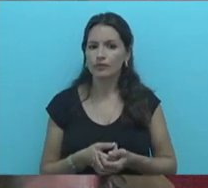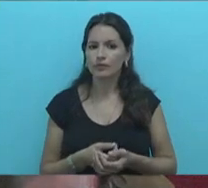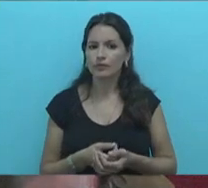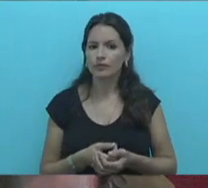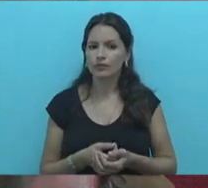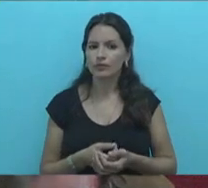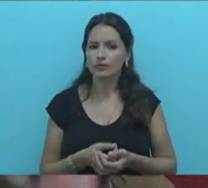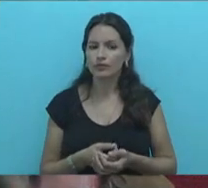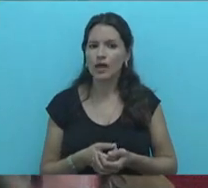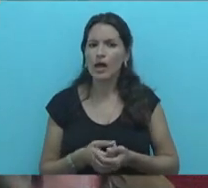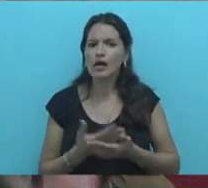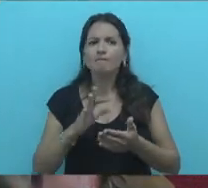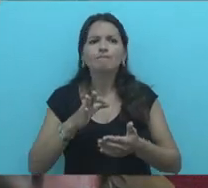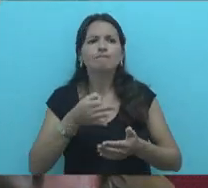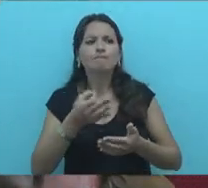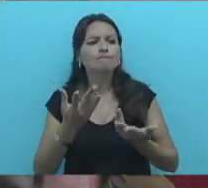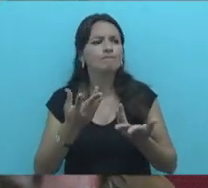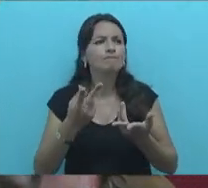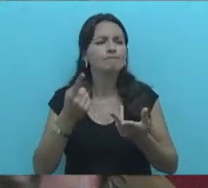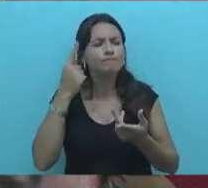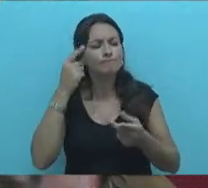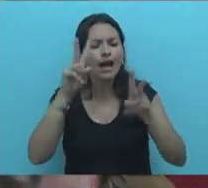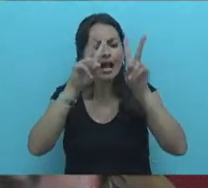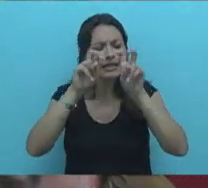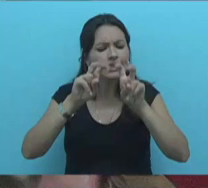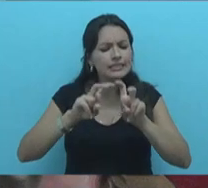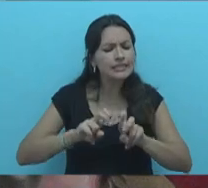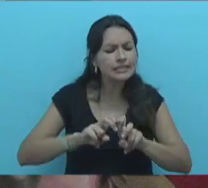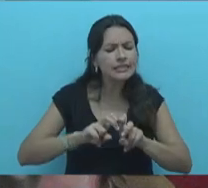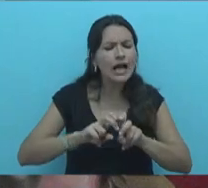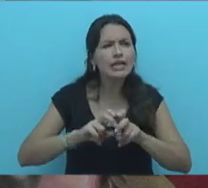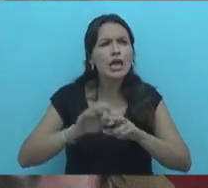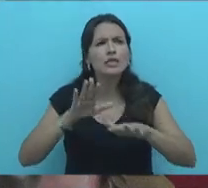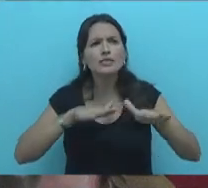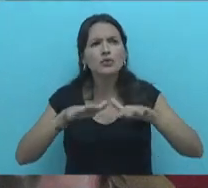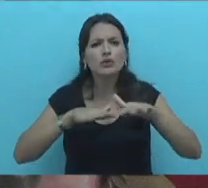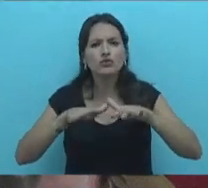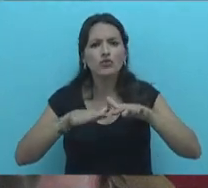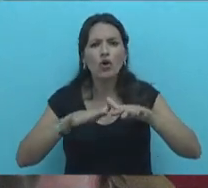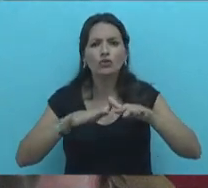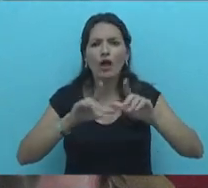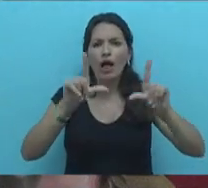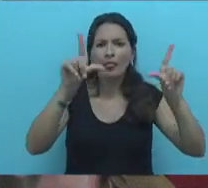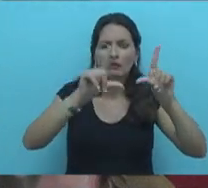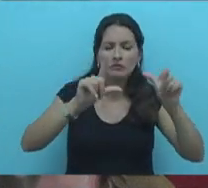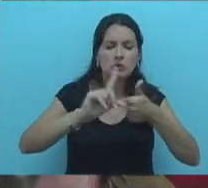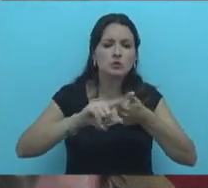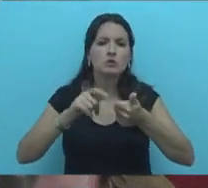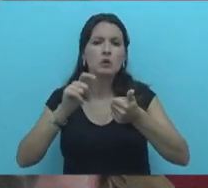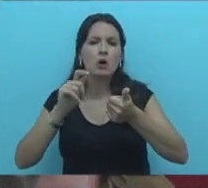debe un análisis del papel de los medios de prensa en el seno de la